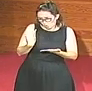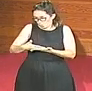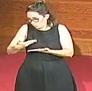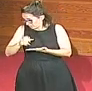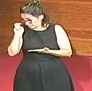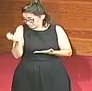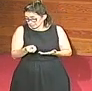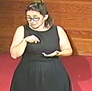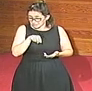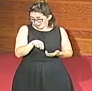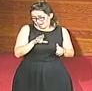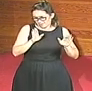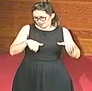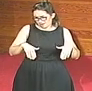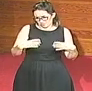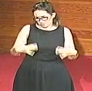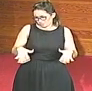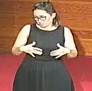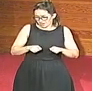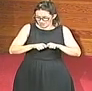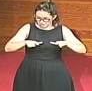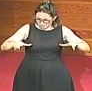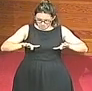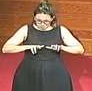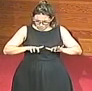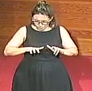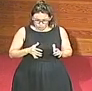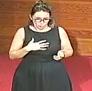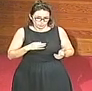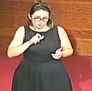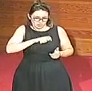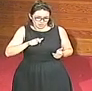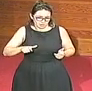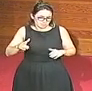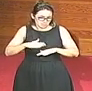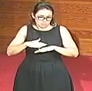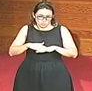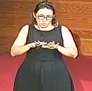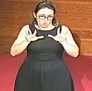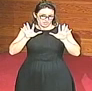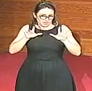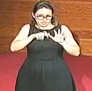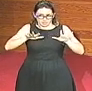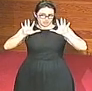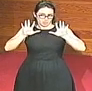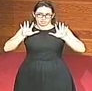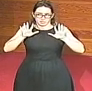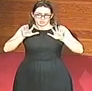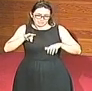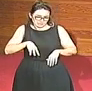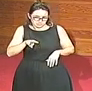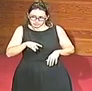eso exige en una redacción que tengas a, no sé, 10 señoras y señores ahí puestos durante